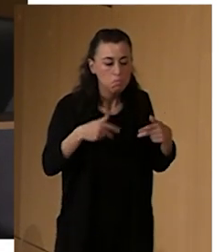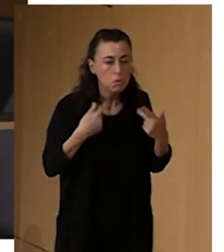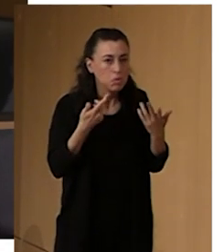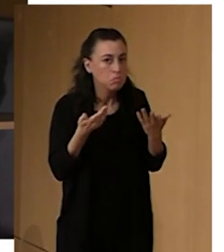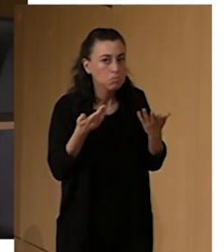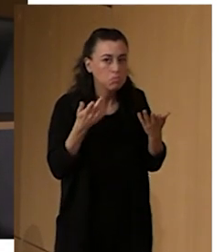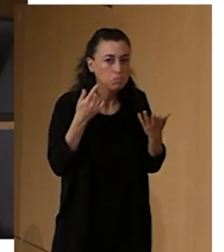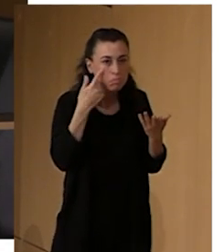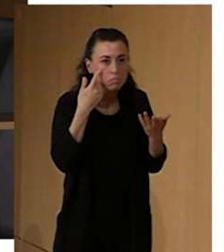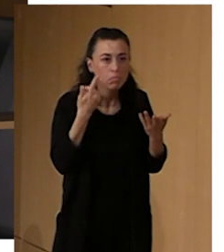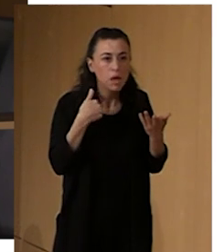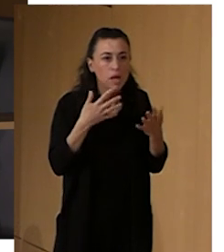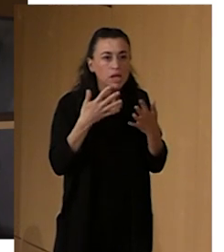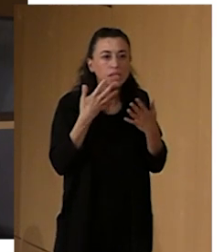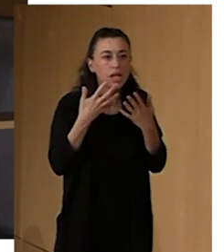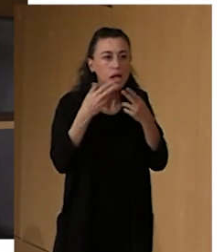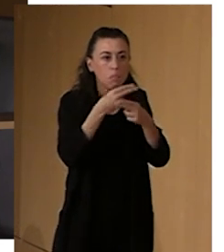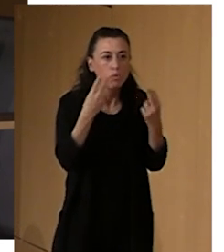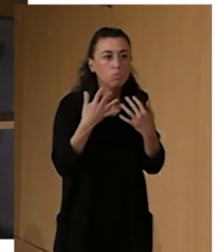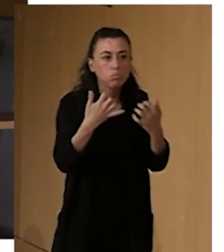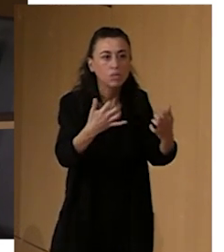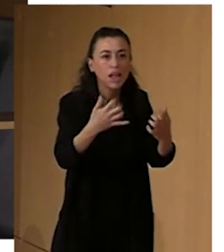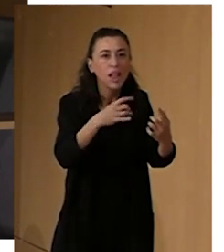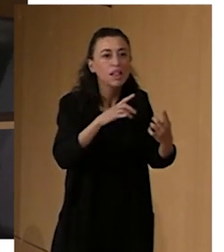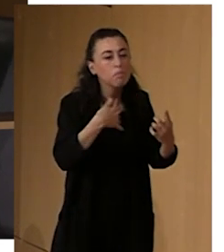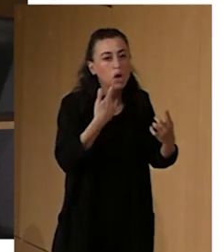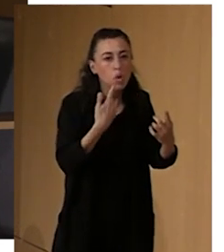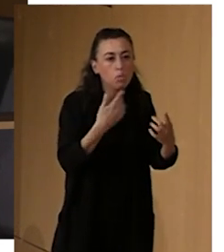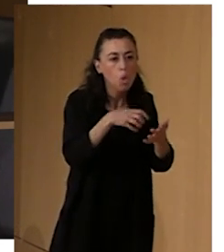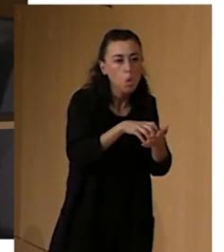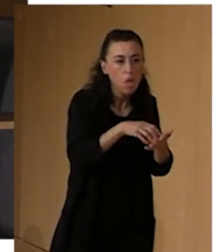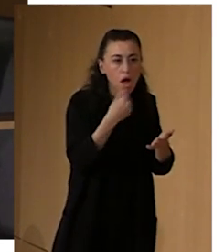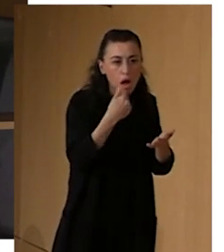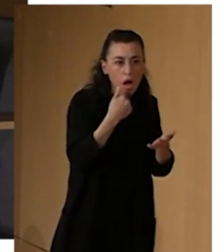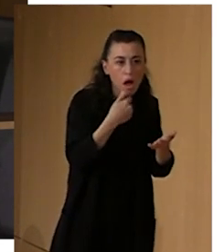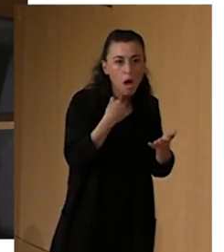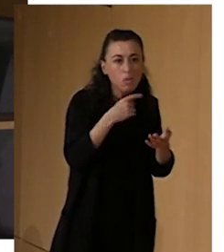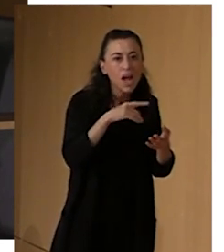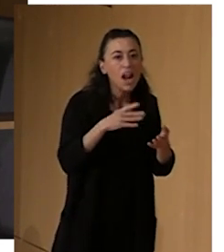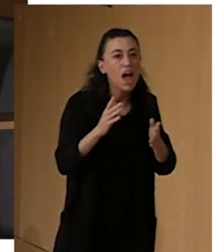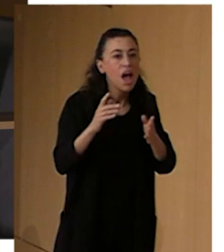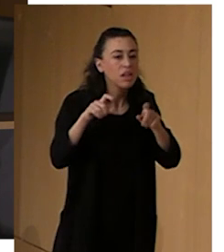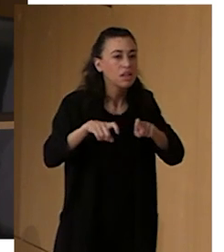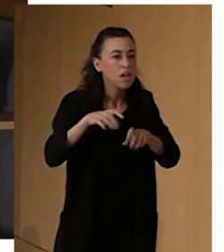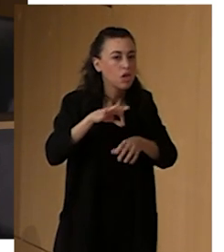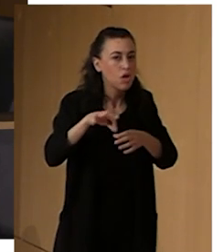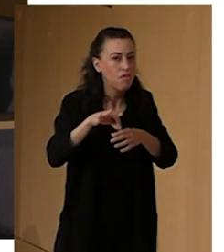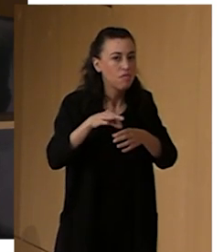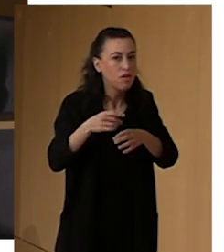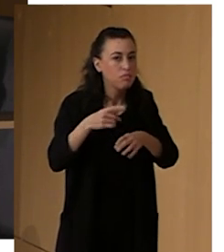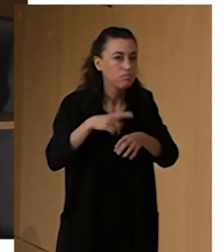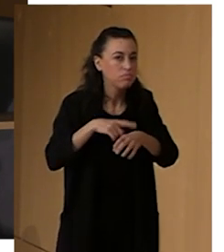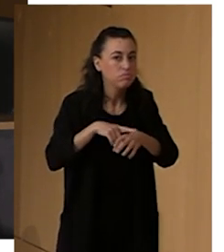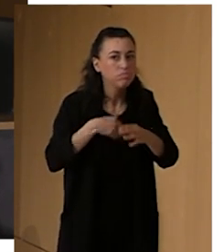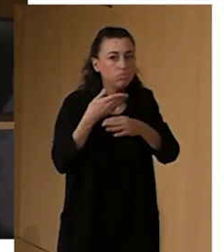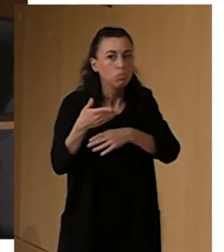público luego tiene alguna duda alguna consulta en el café que se pueda acercar a vosotros y a vosotras y a a preguntaros directamente si os parece Porque estamos